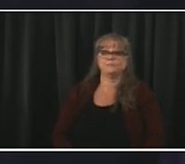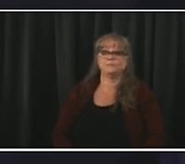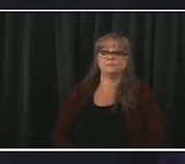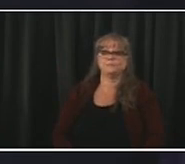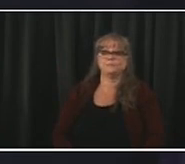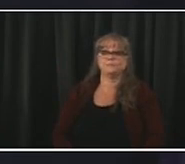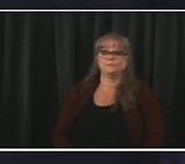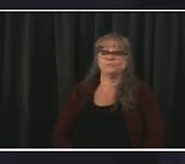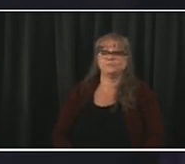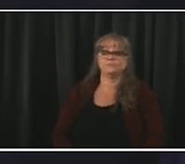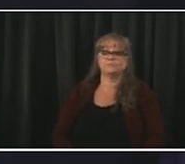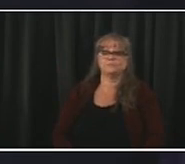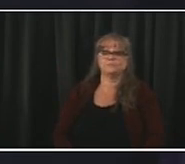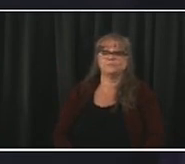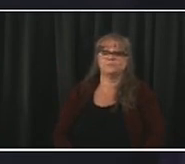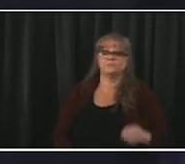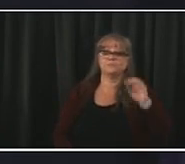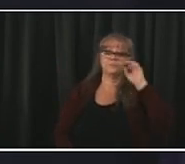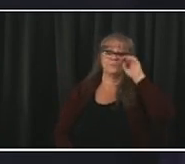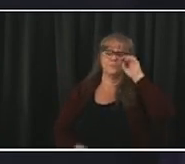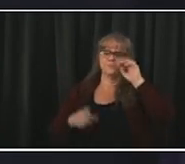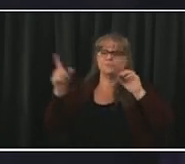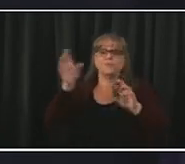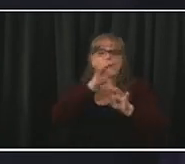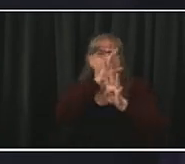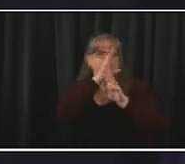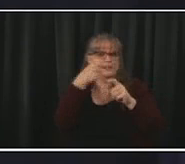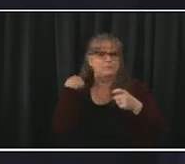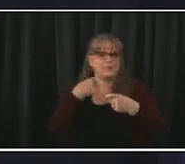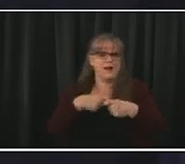Hello, Governor. Jesús Carrasquel from Noticias Univisión Colorado.